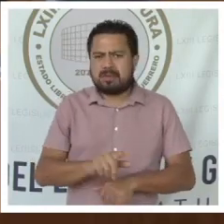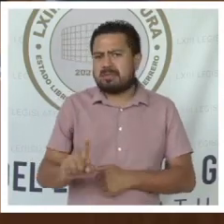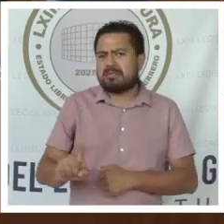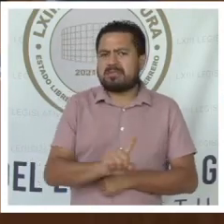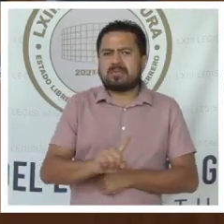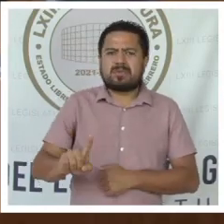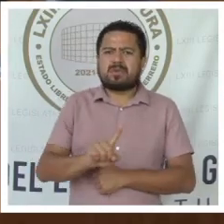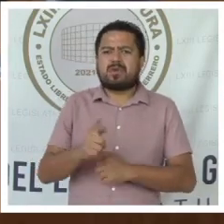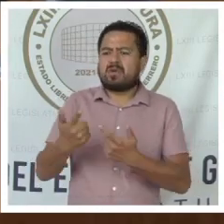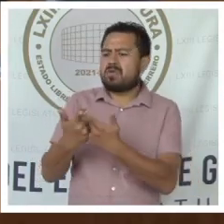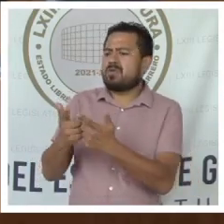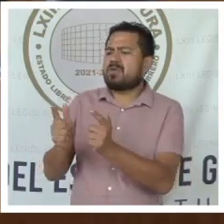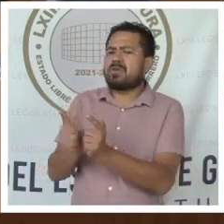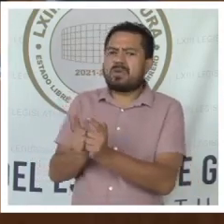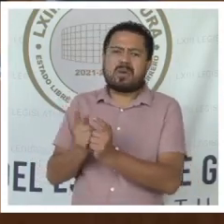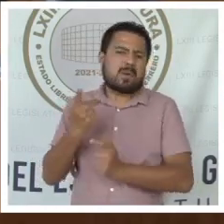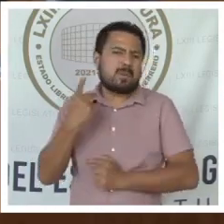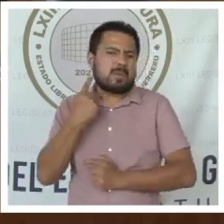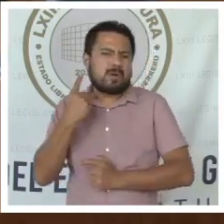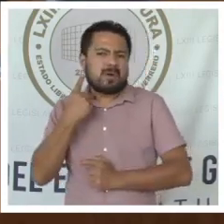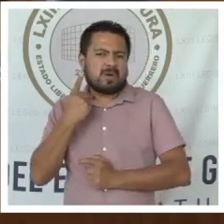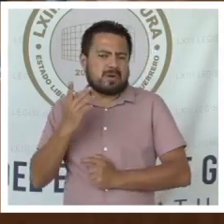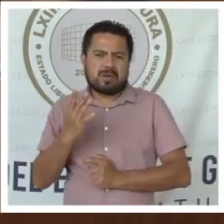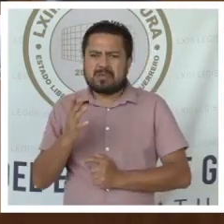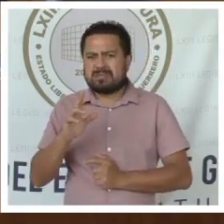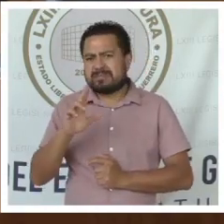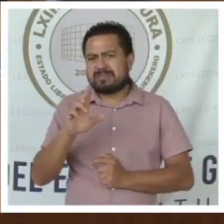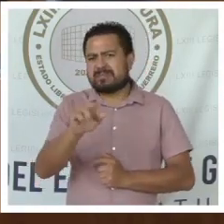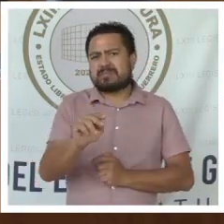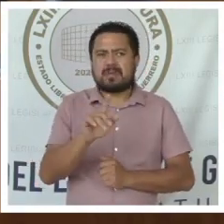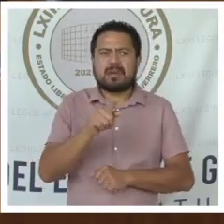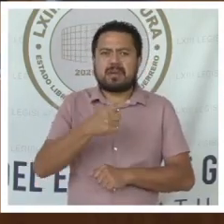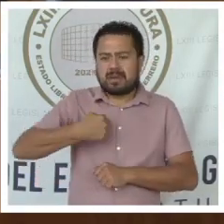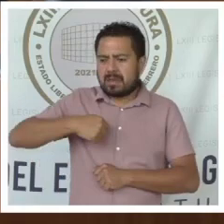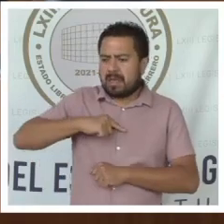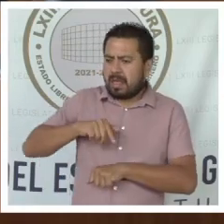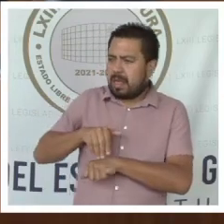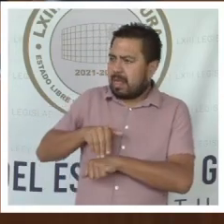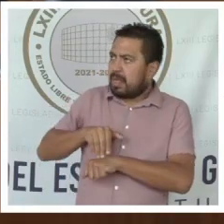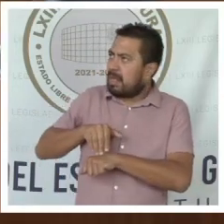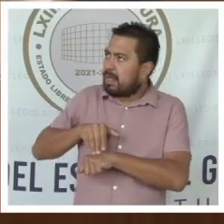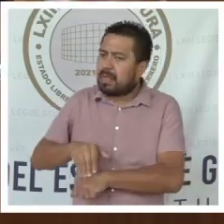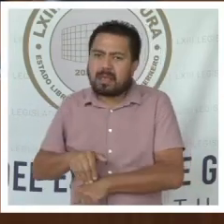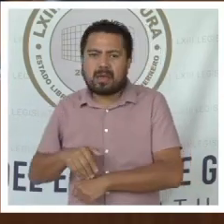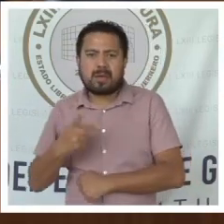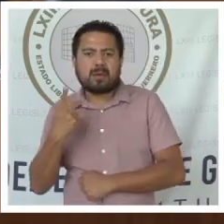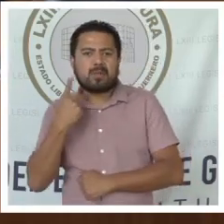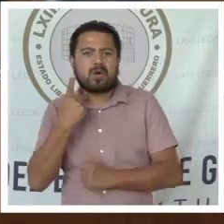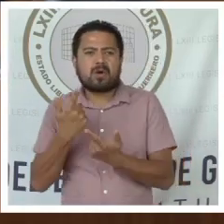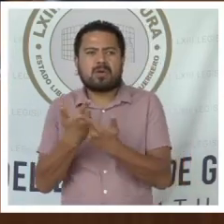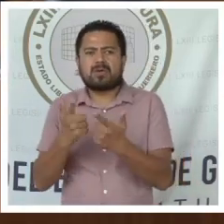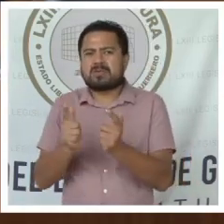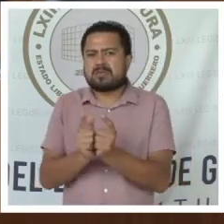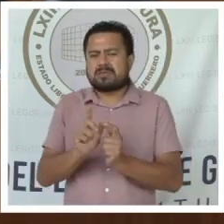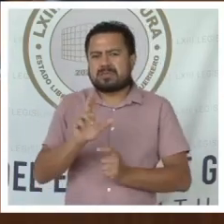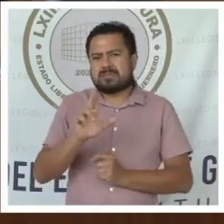algún grupo político no obedecerle a un partido político